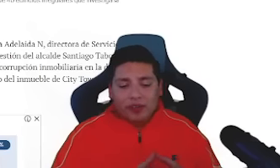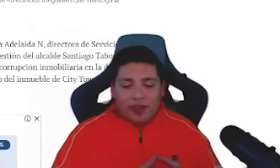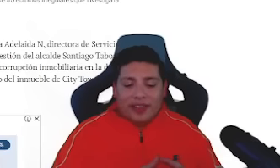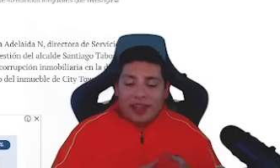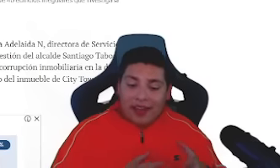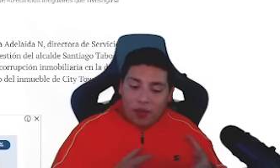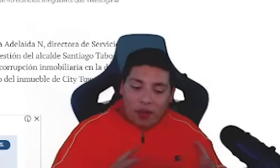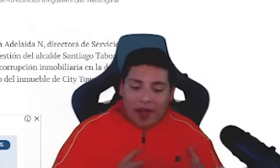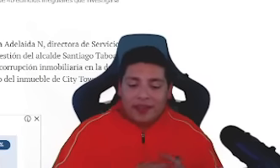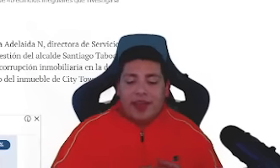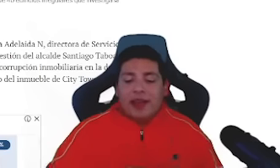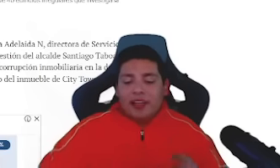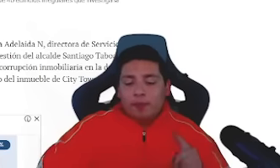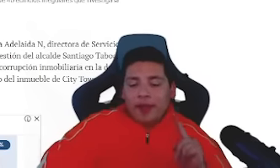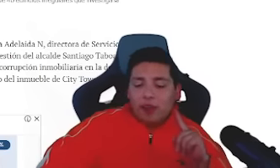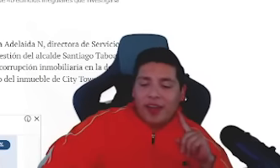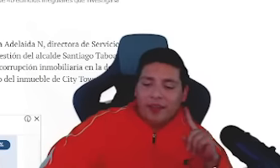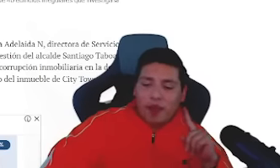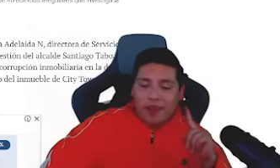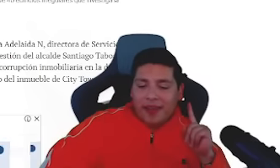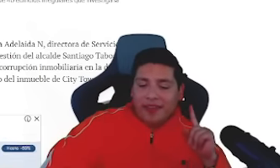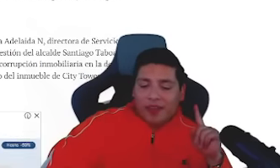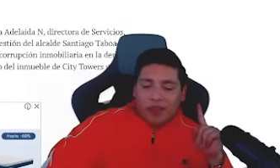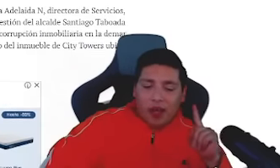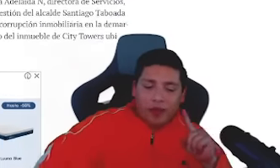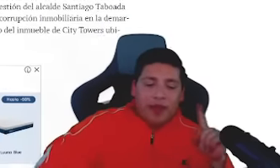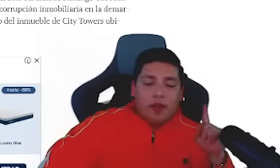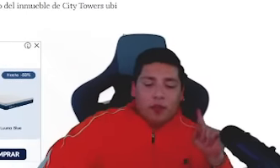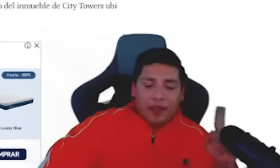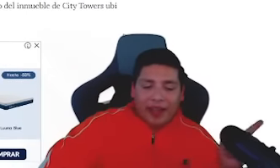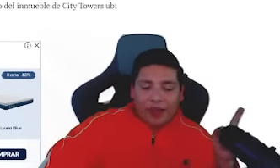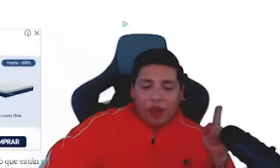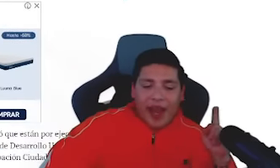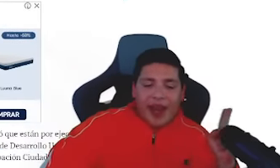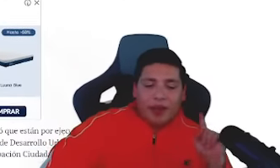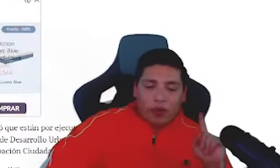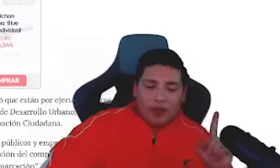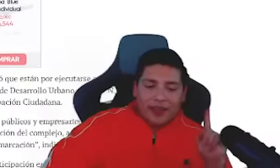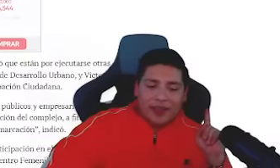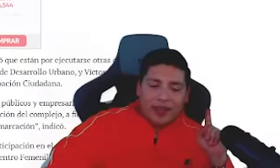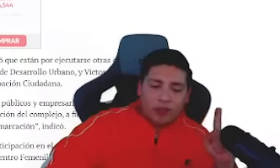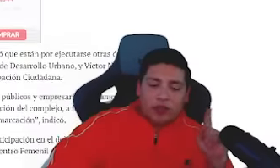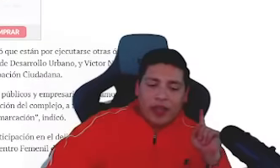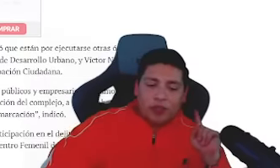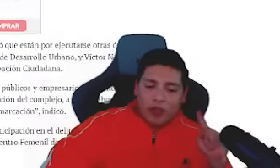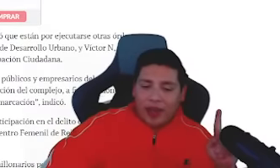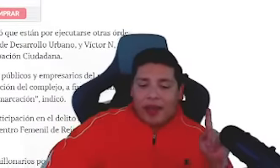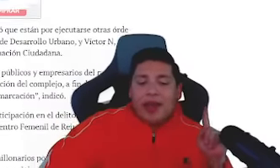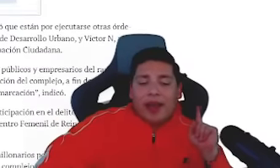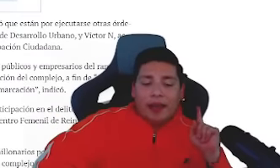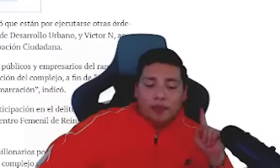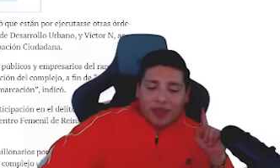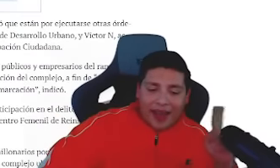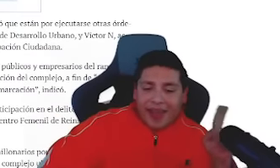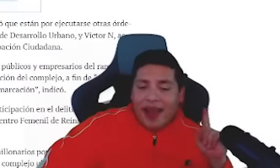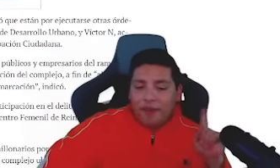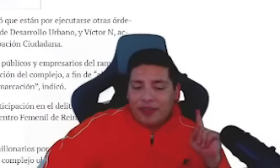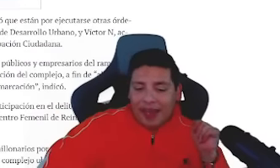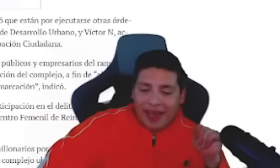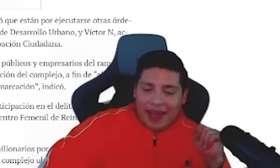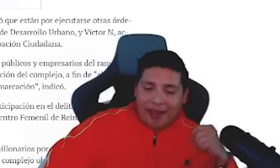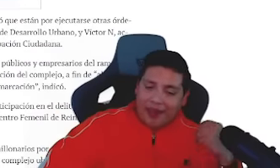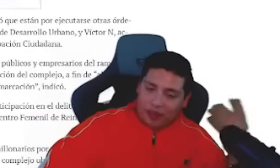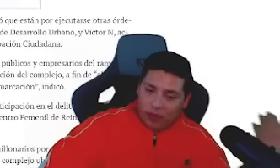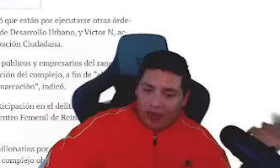posibles autorizaciones irregulares respecto del inmueble de City Tower ubicado en la colonia Santa Cruz Atoyac. La vocería